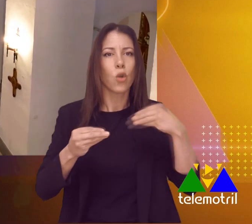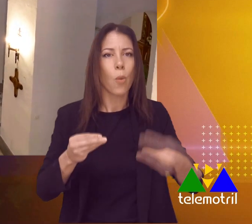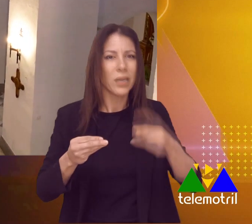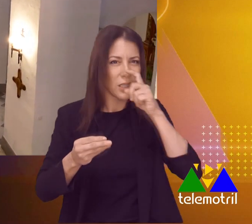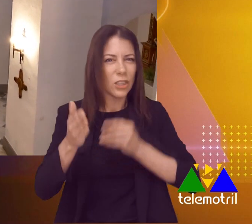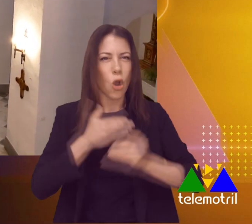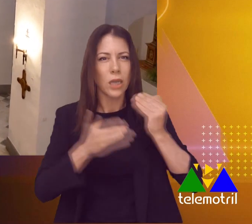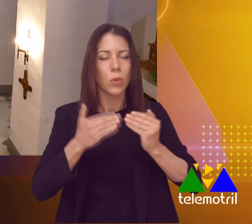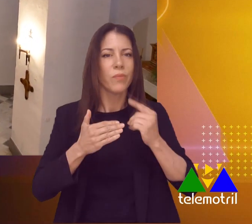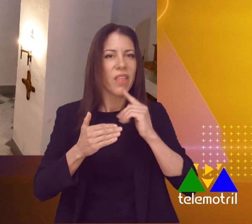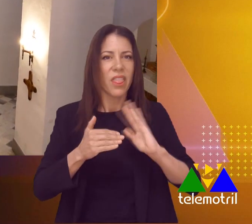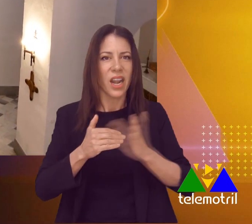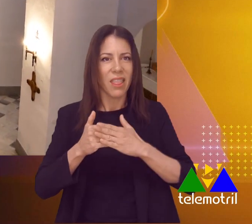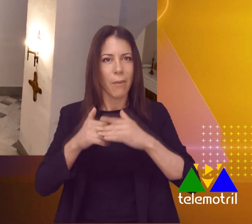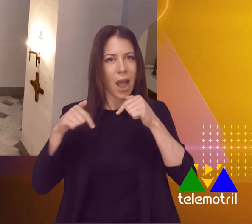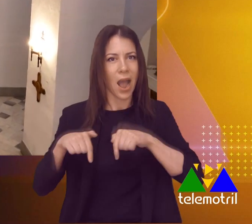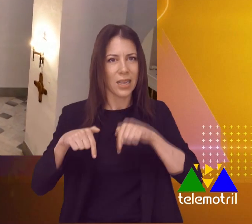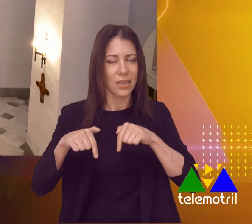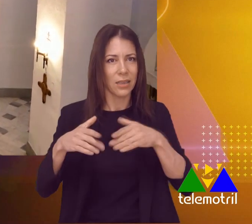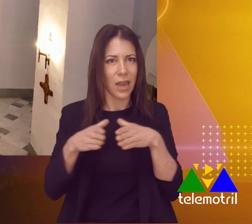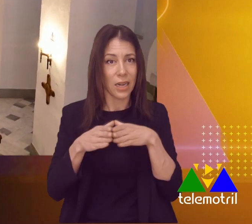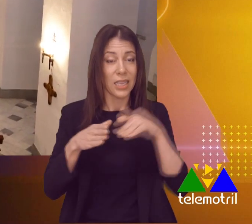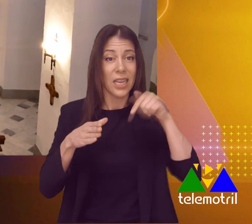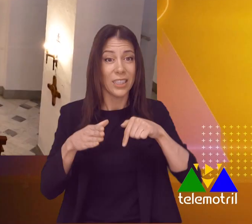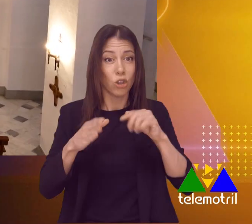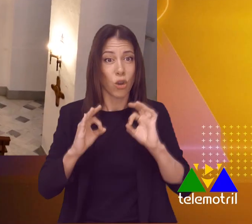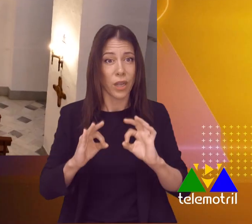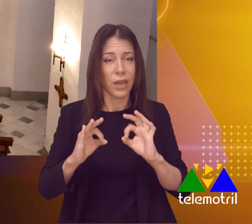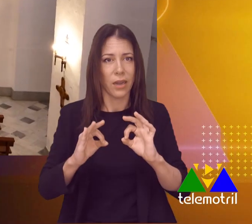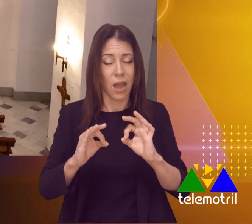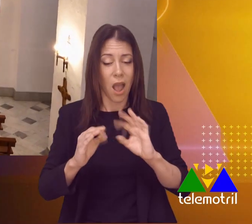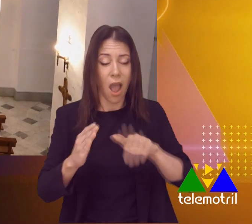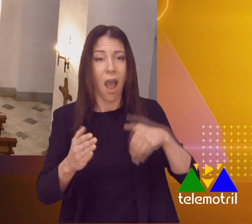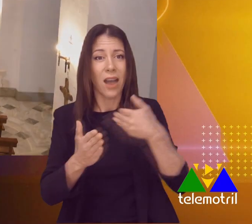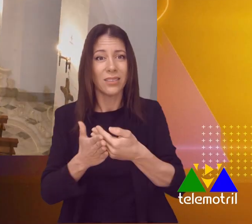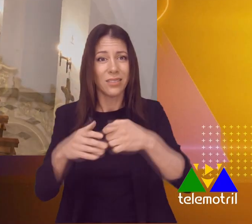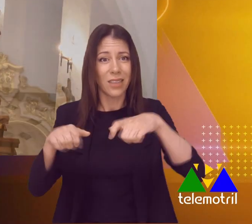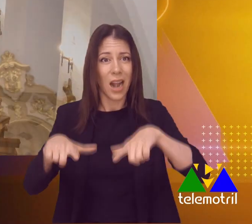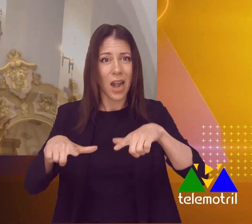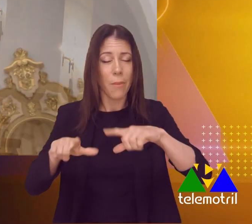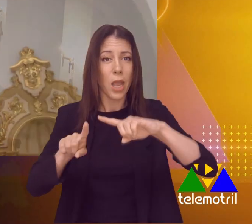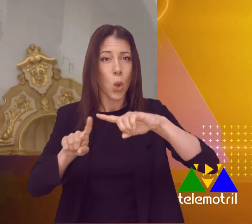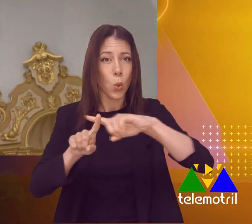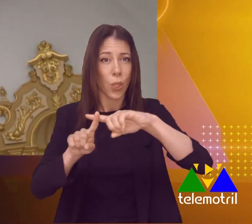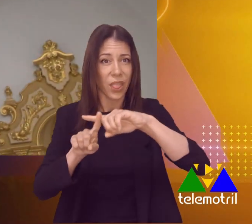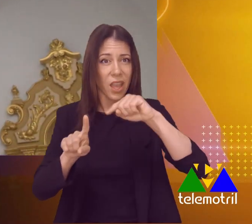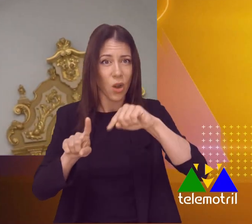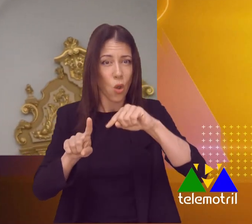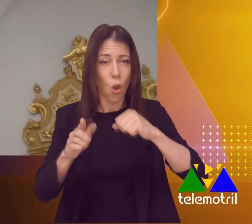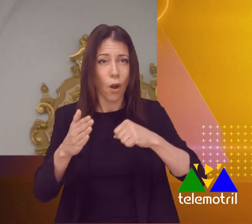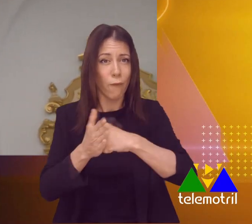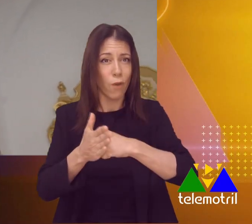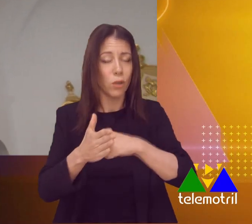dicen que cerraba aquí la iglesia y esto era de aquí hasta la nave de crucero, hasta el hastial, hasta el